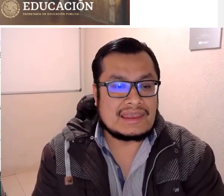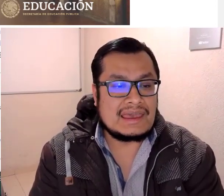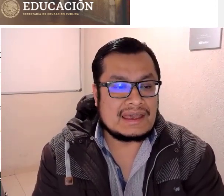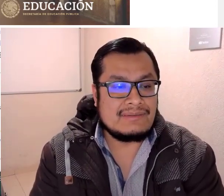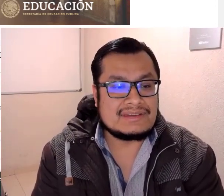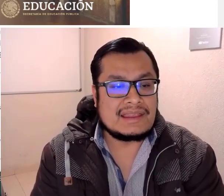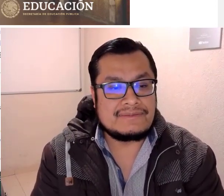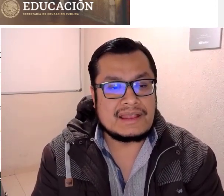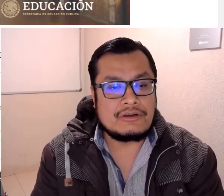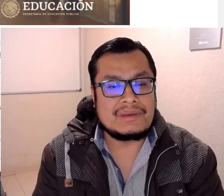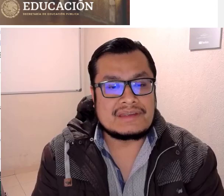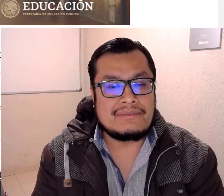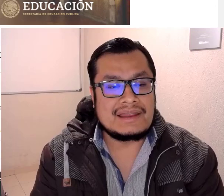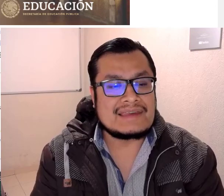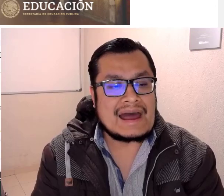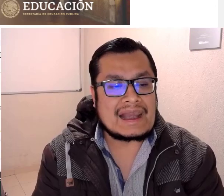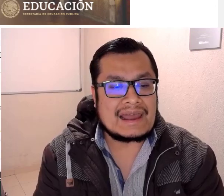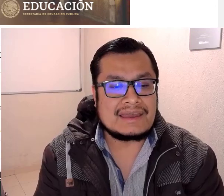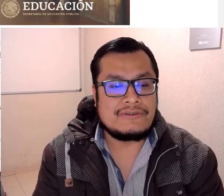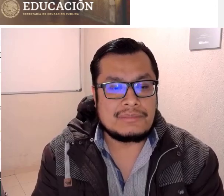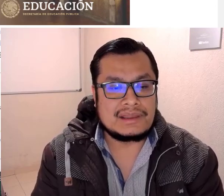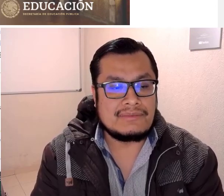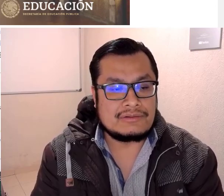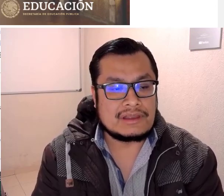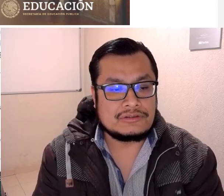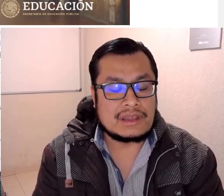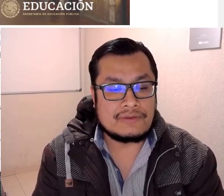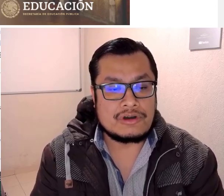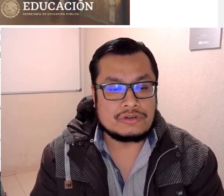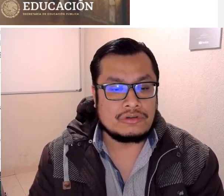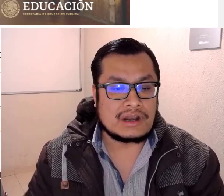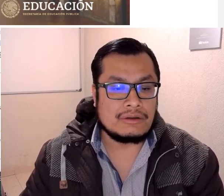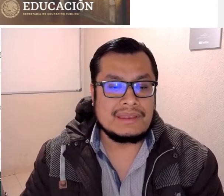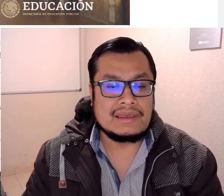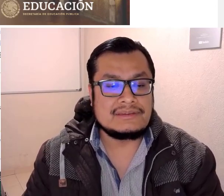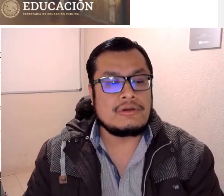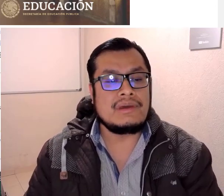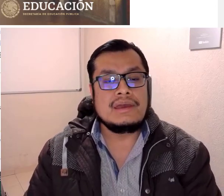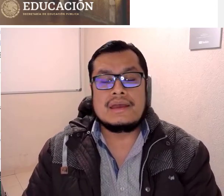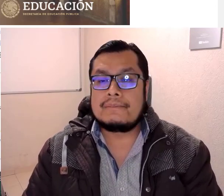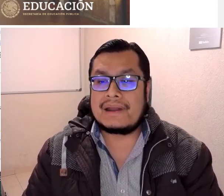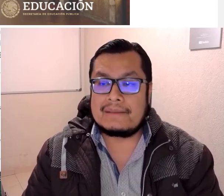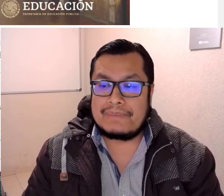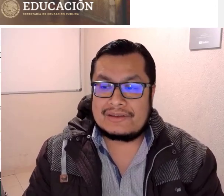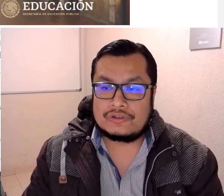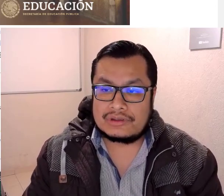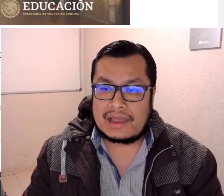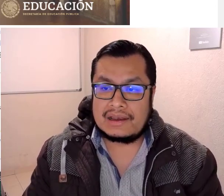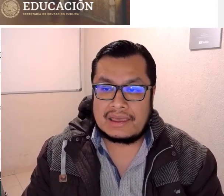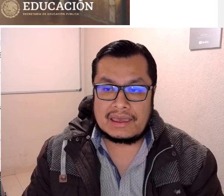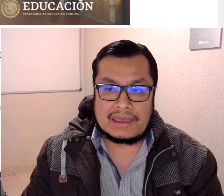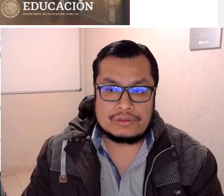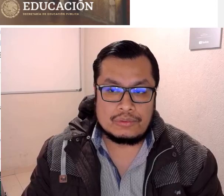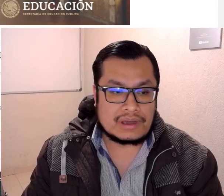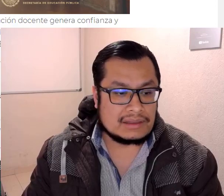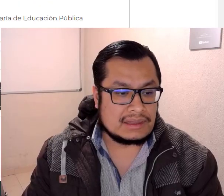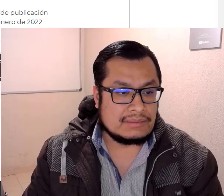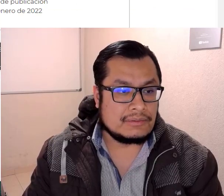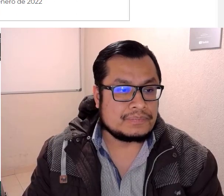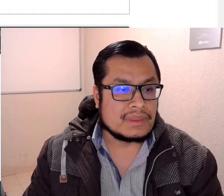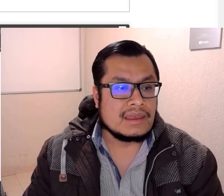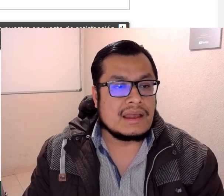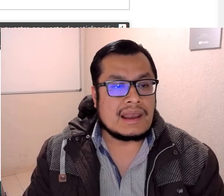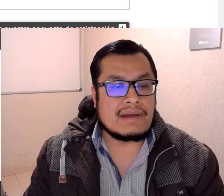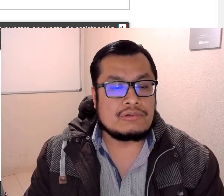número 7 en cabeza del final gómez álvarez arranque formar de vacunación de refuerzo contra kobe 19 para el personal educativo